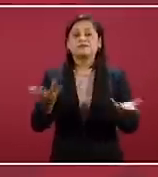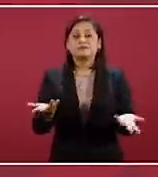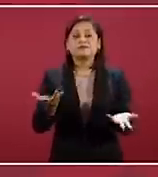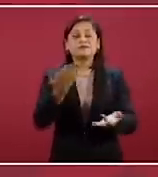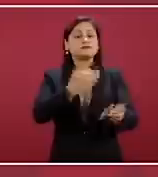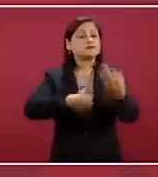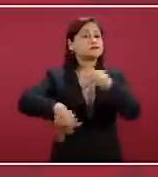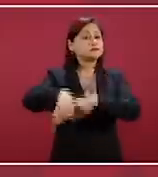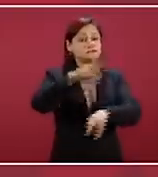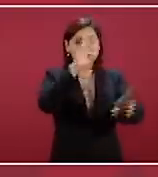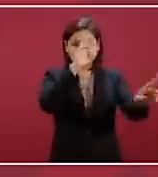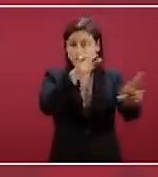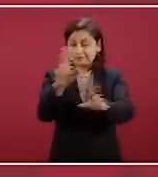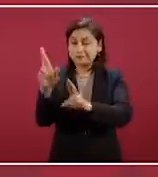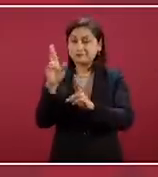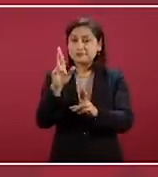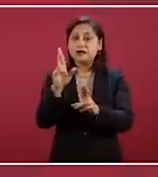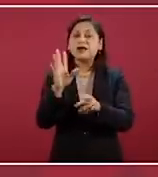no haya